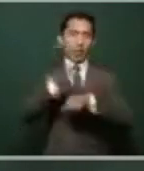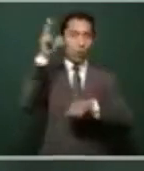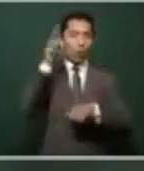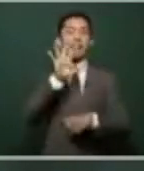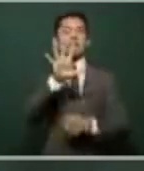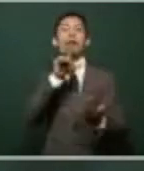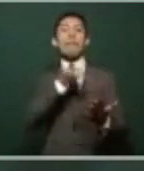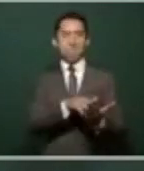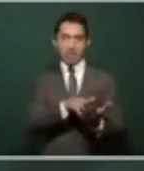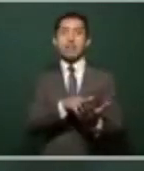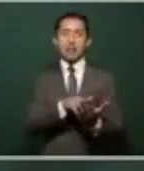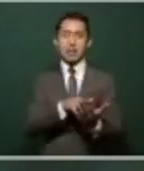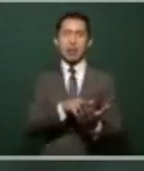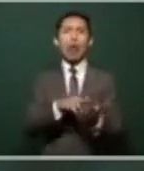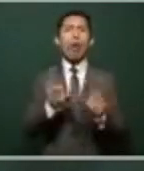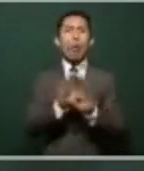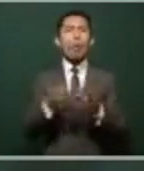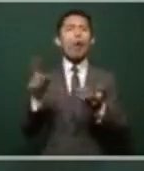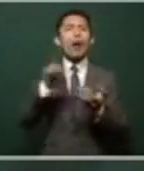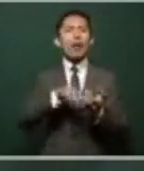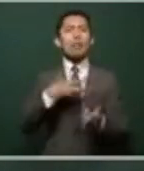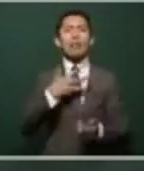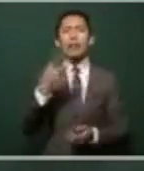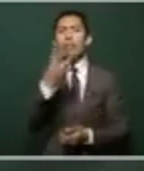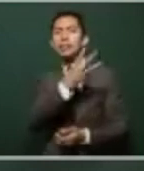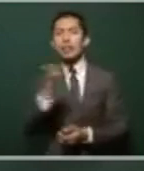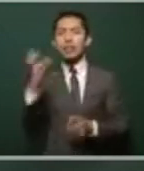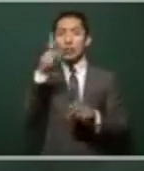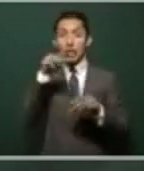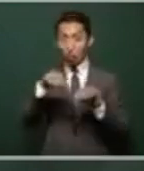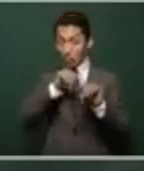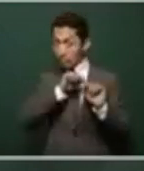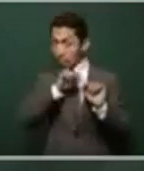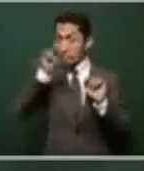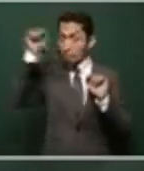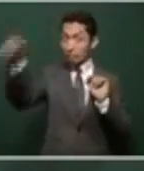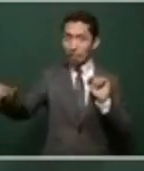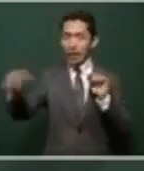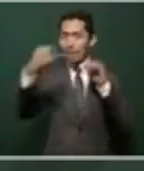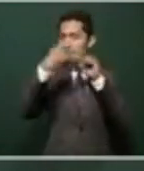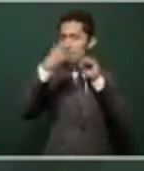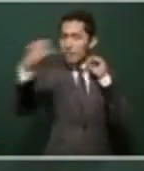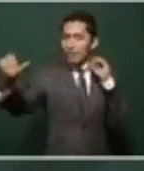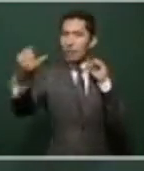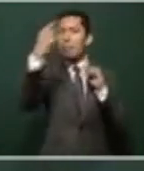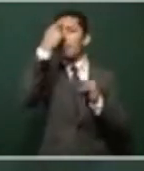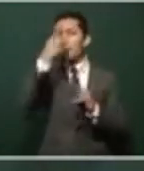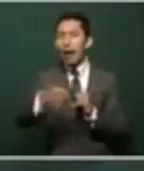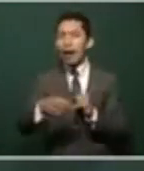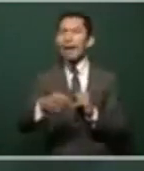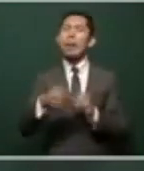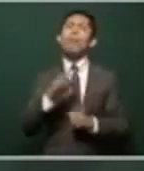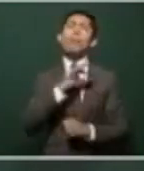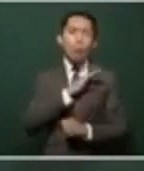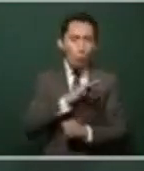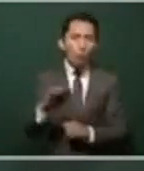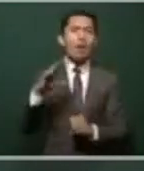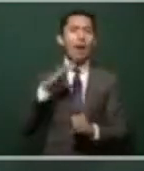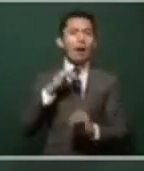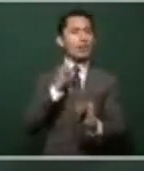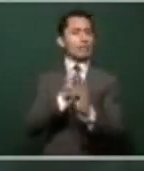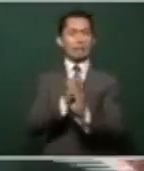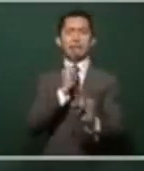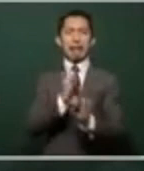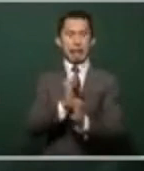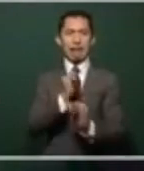soporte tecnológico se ha hecho un tendido de 300 kilómetros de fibra óptica para poder tener el internet de